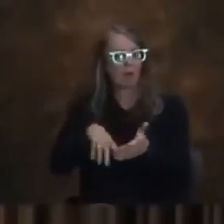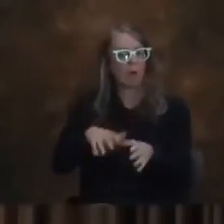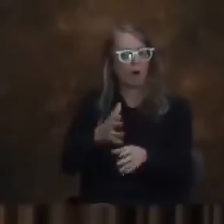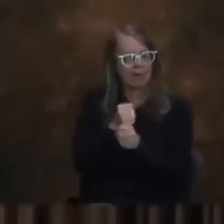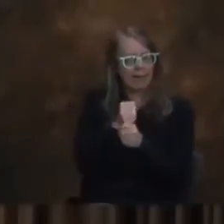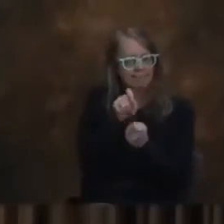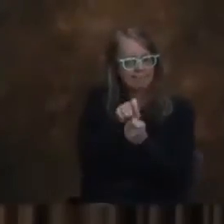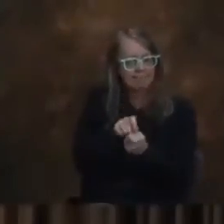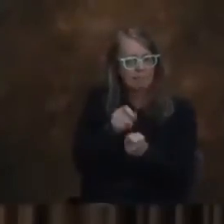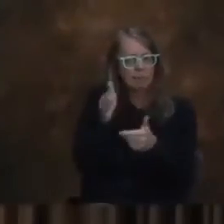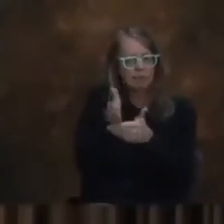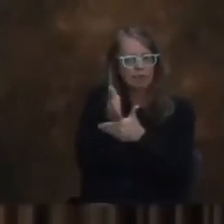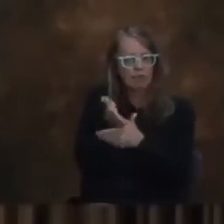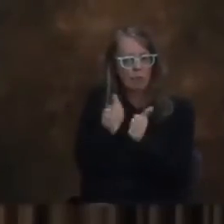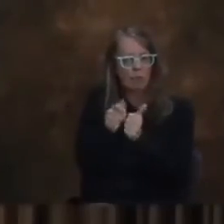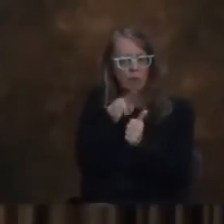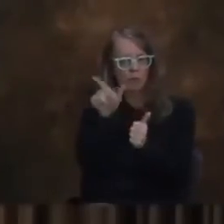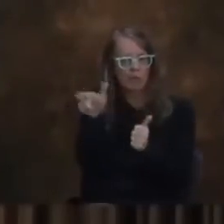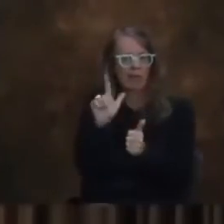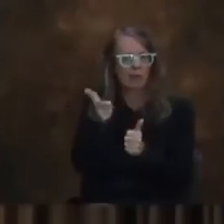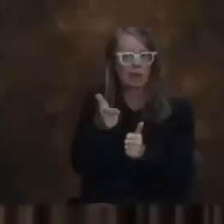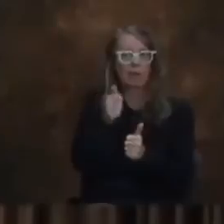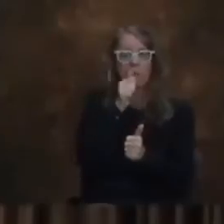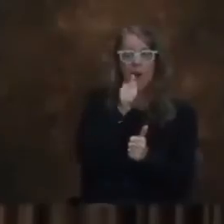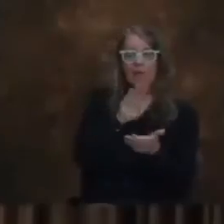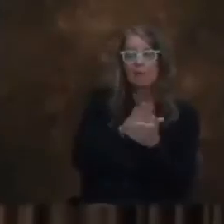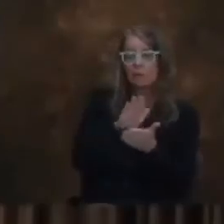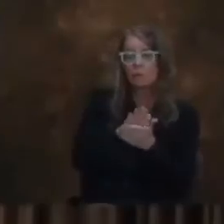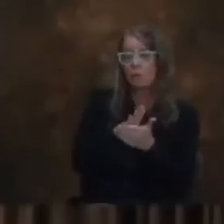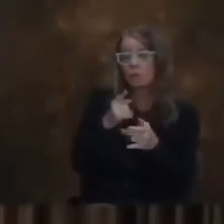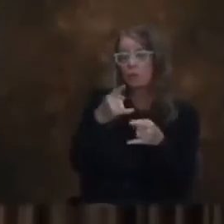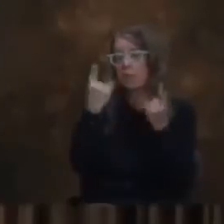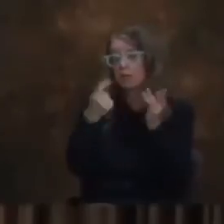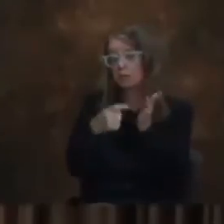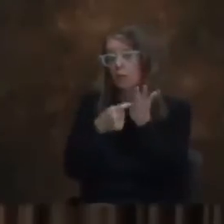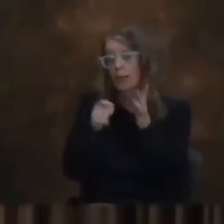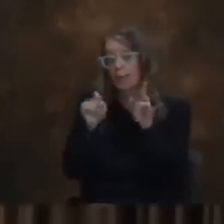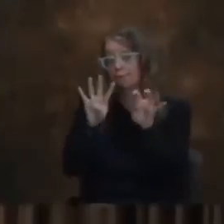puede que están o no están usando las mascarillas